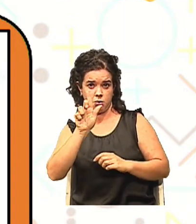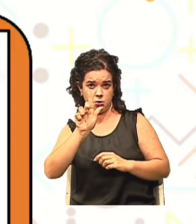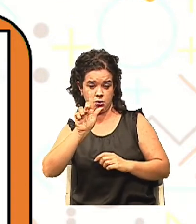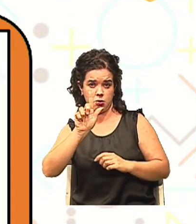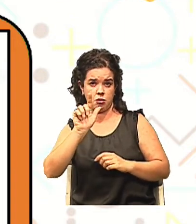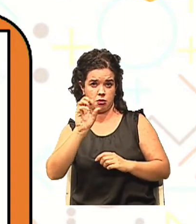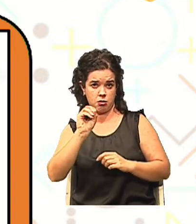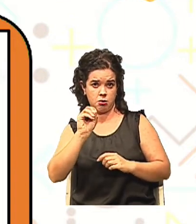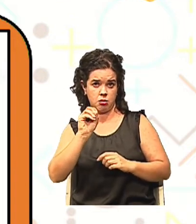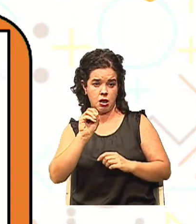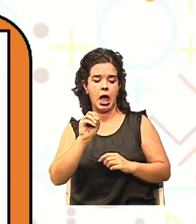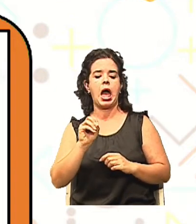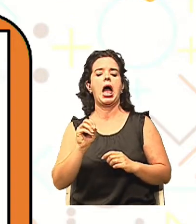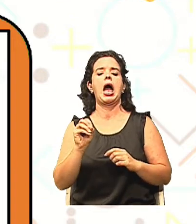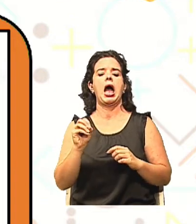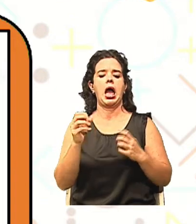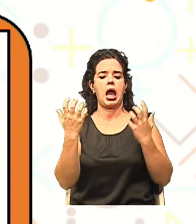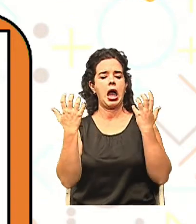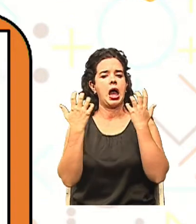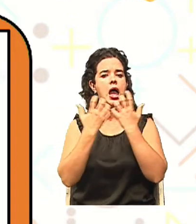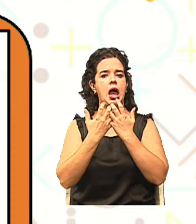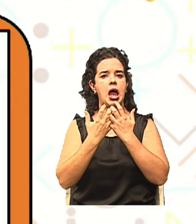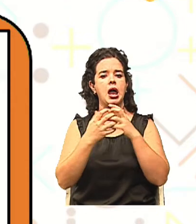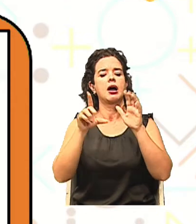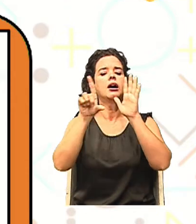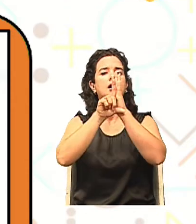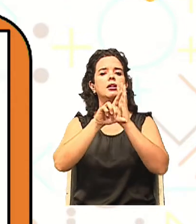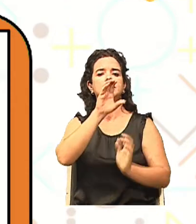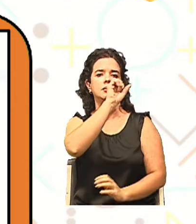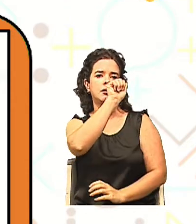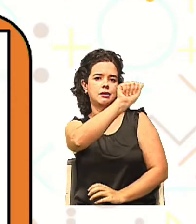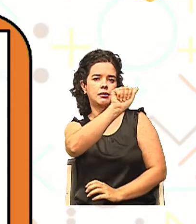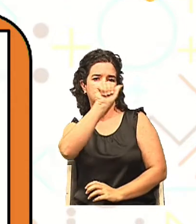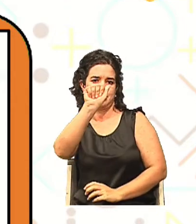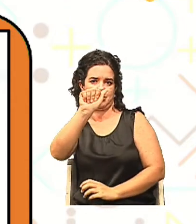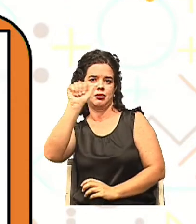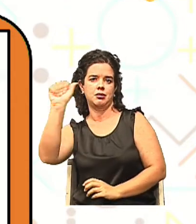ángulo, ángulo, ángulo. Observemos nuestro ejemplo.